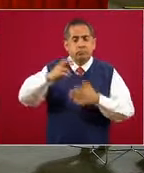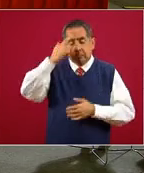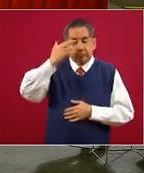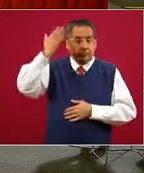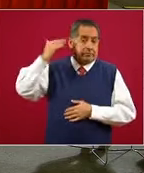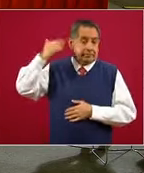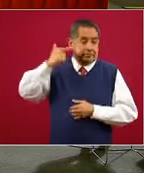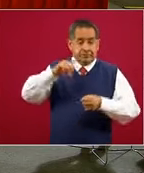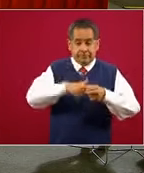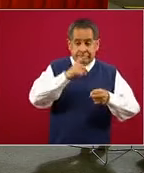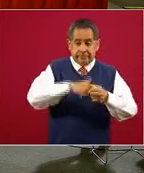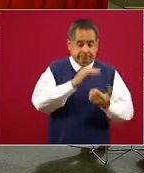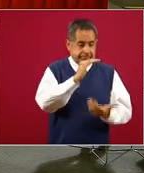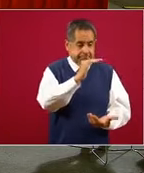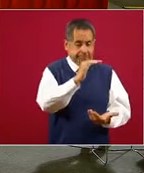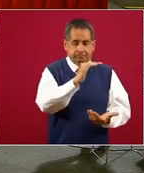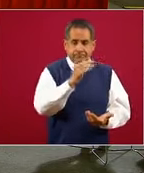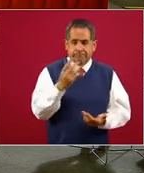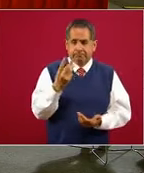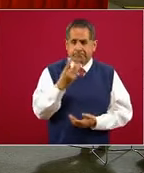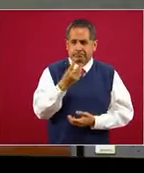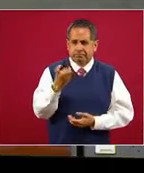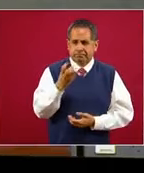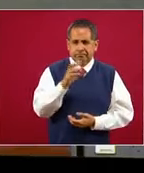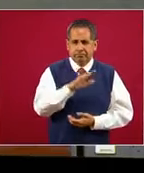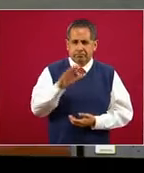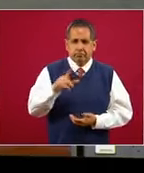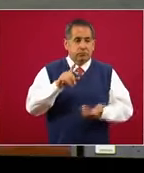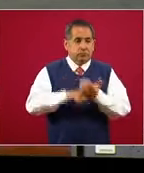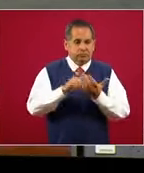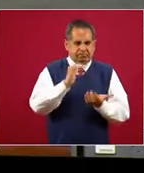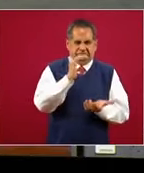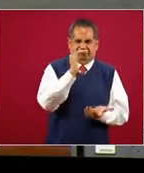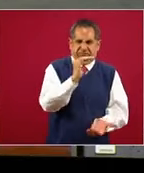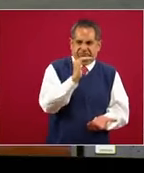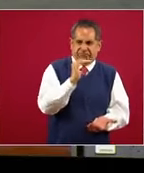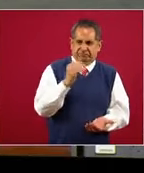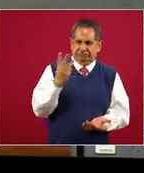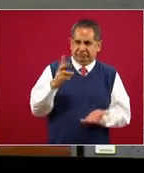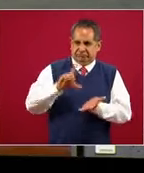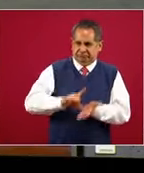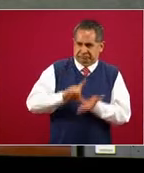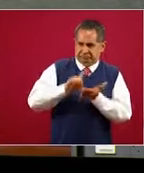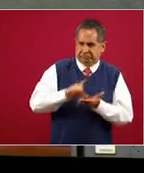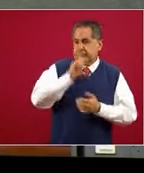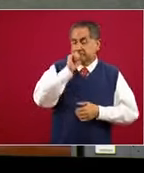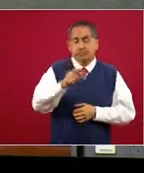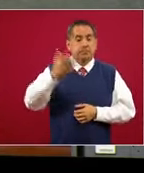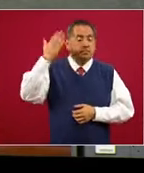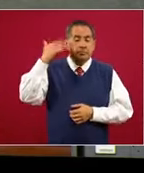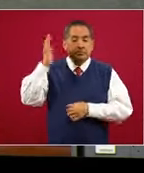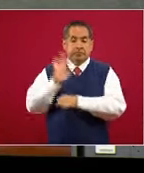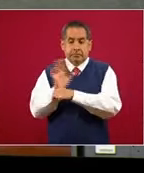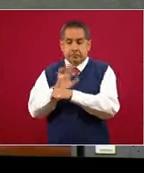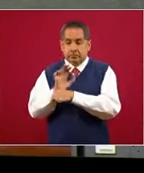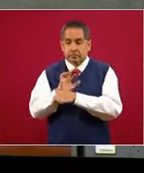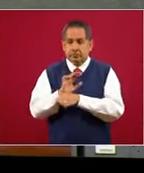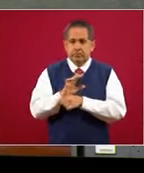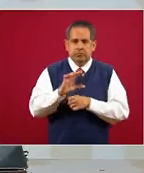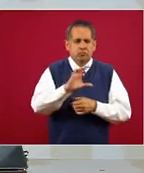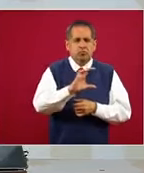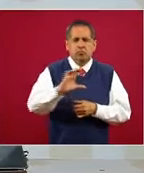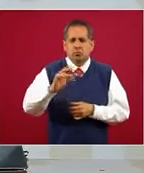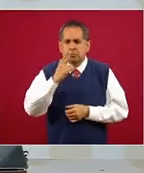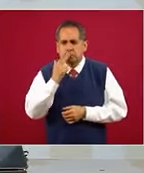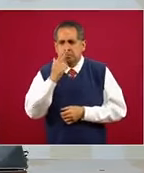un refresco familiar era de 355 y hasta de 3 litros. En los cines también se vendía, por ejemplo, cantidades